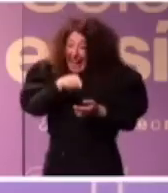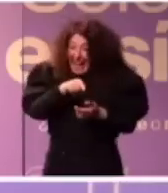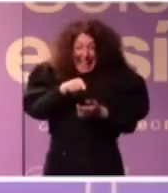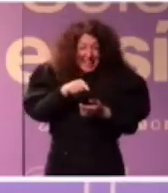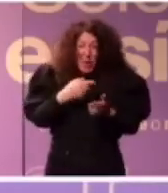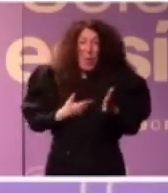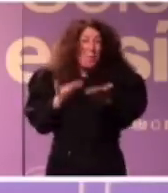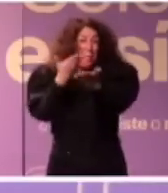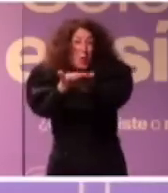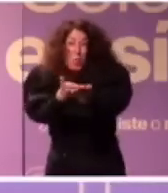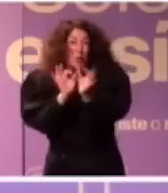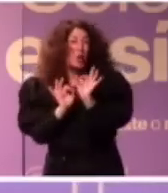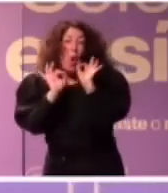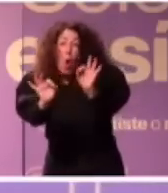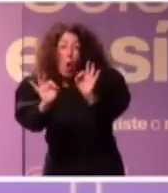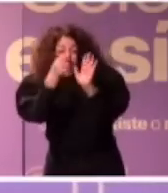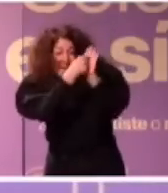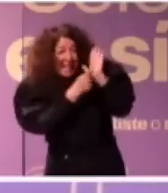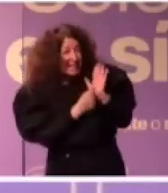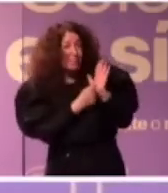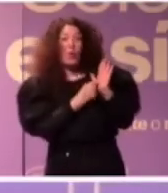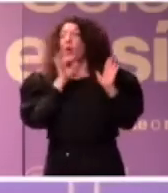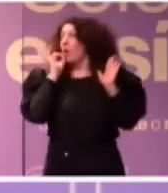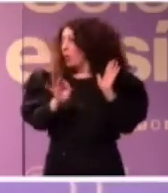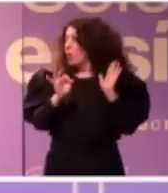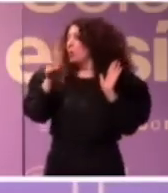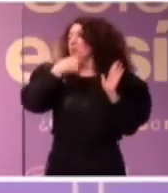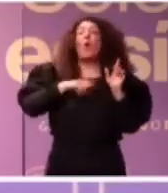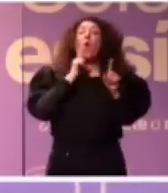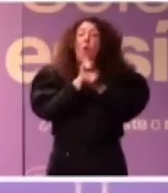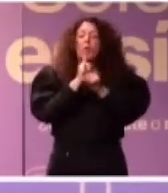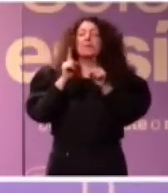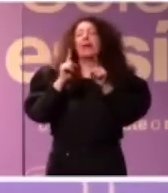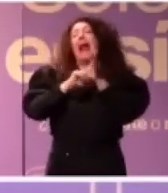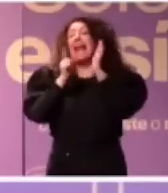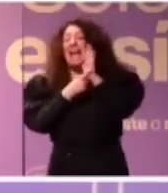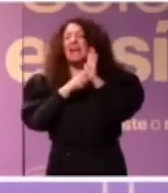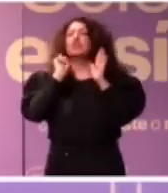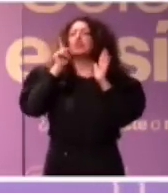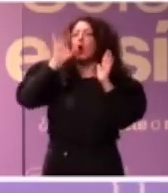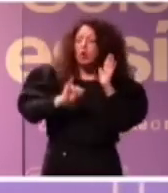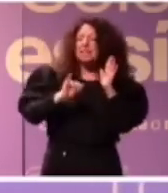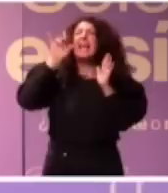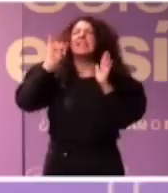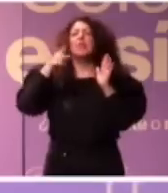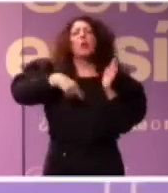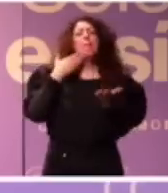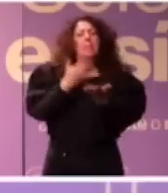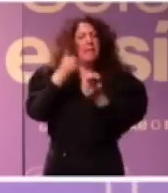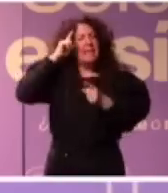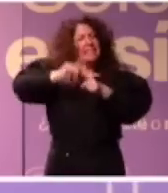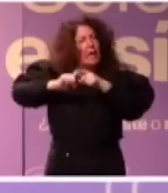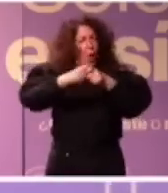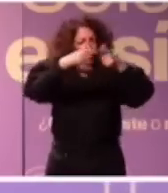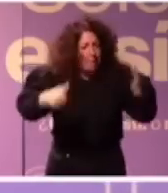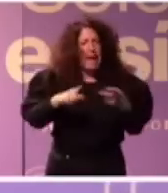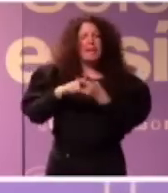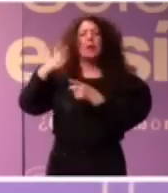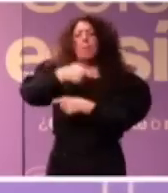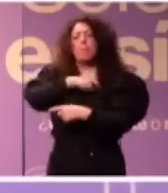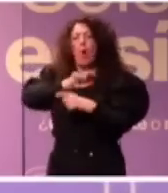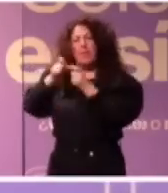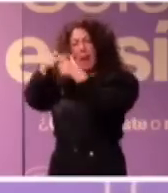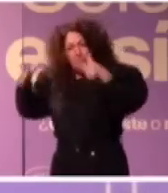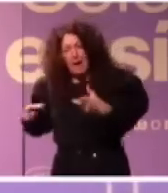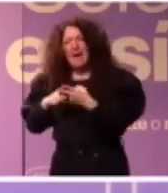propuesto nosotras desde que empezamos a ver la ofensiva contra la ley solo sí es sí. Más psicólogas, más policías, especialización de los